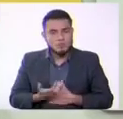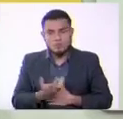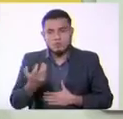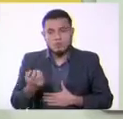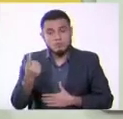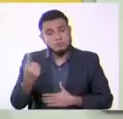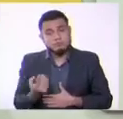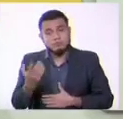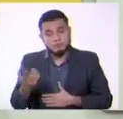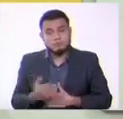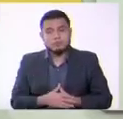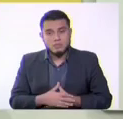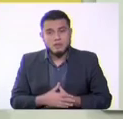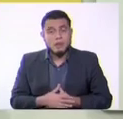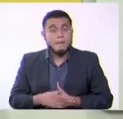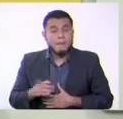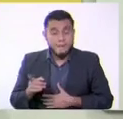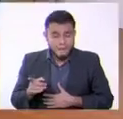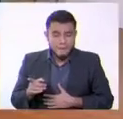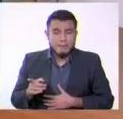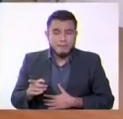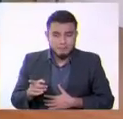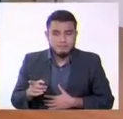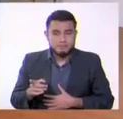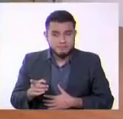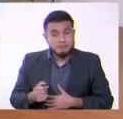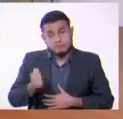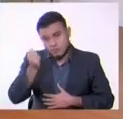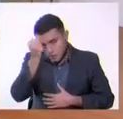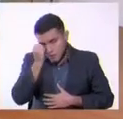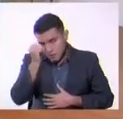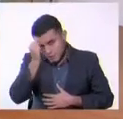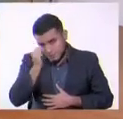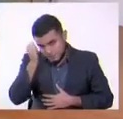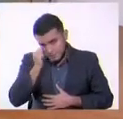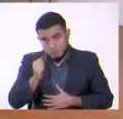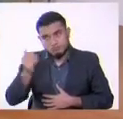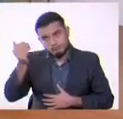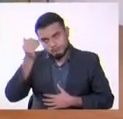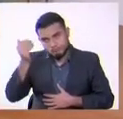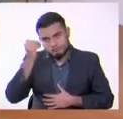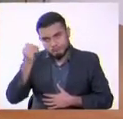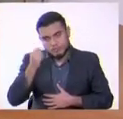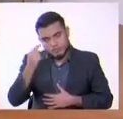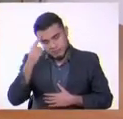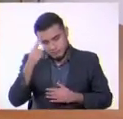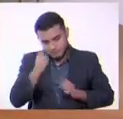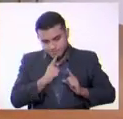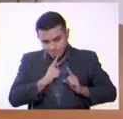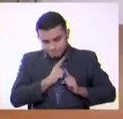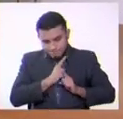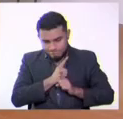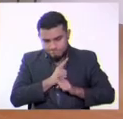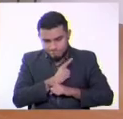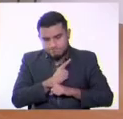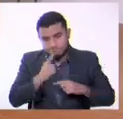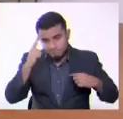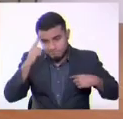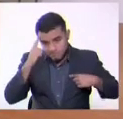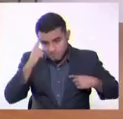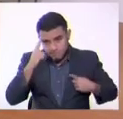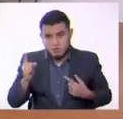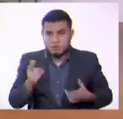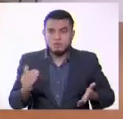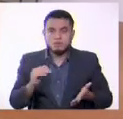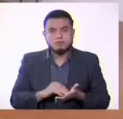persona, pero eso sí le tendría que dejar un aprendizaje o una enseñanza desde la cual partir para no volver a reincidir